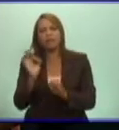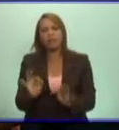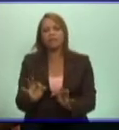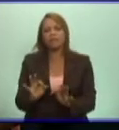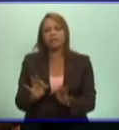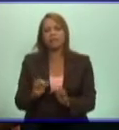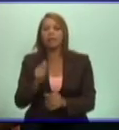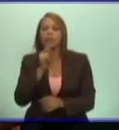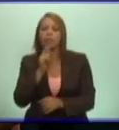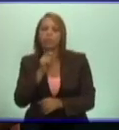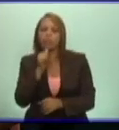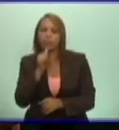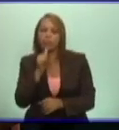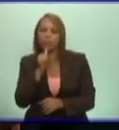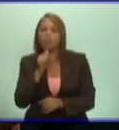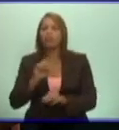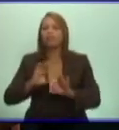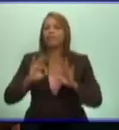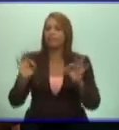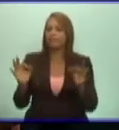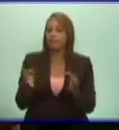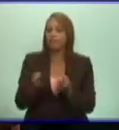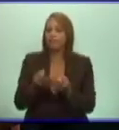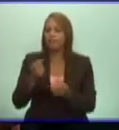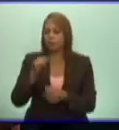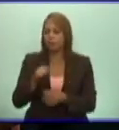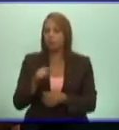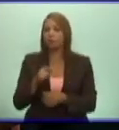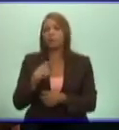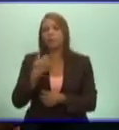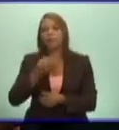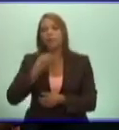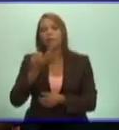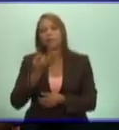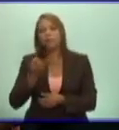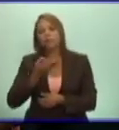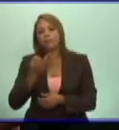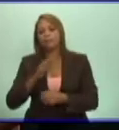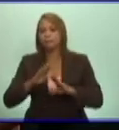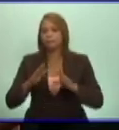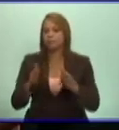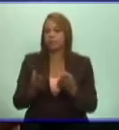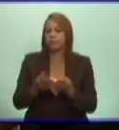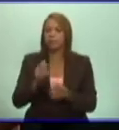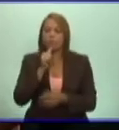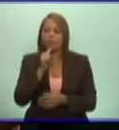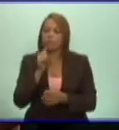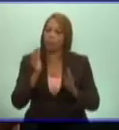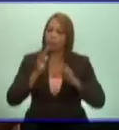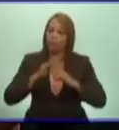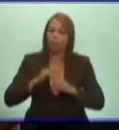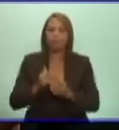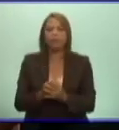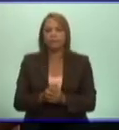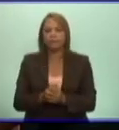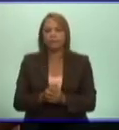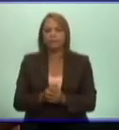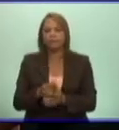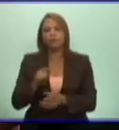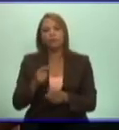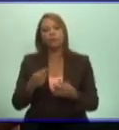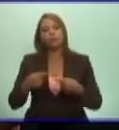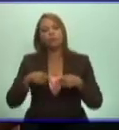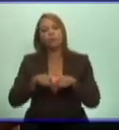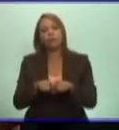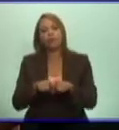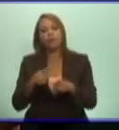y dudas en nuestra familia, a las cuales vamos a estar tratando de compartir con ellos. Me acompañan también